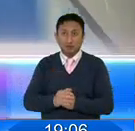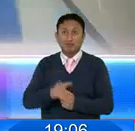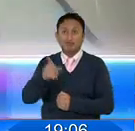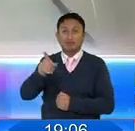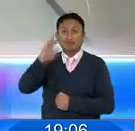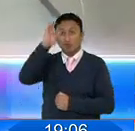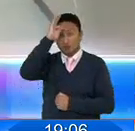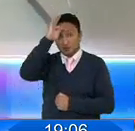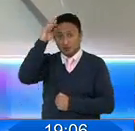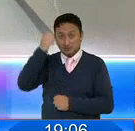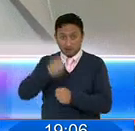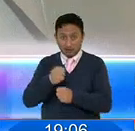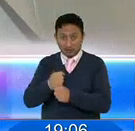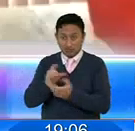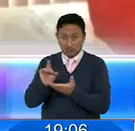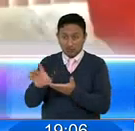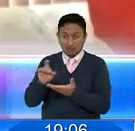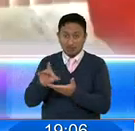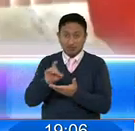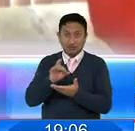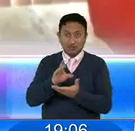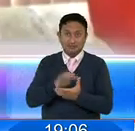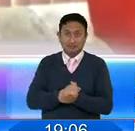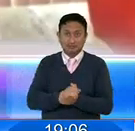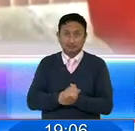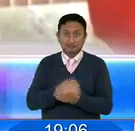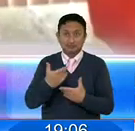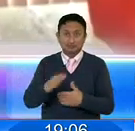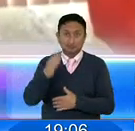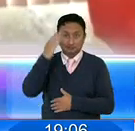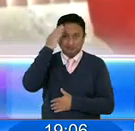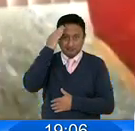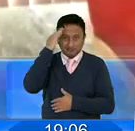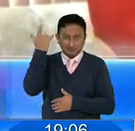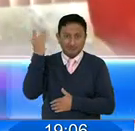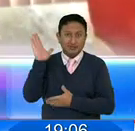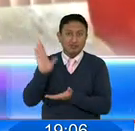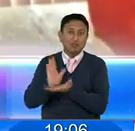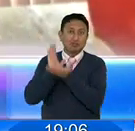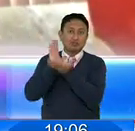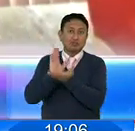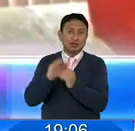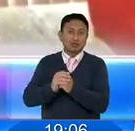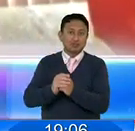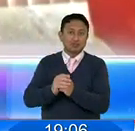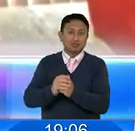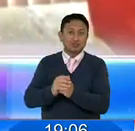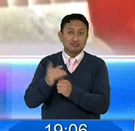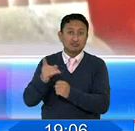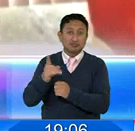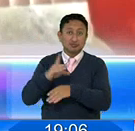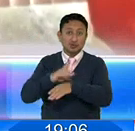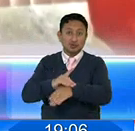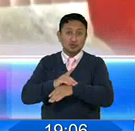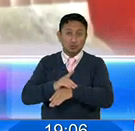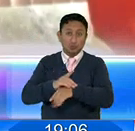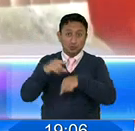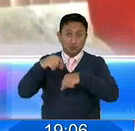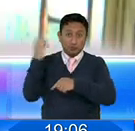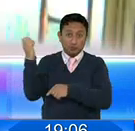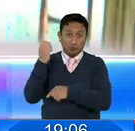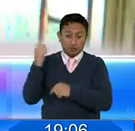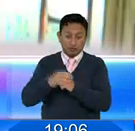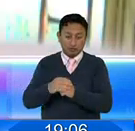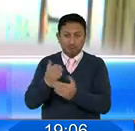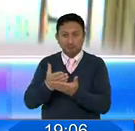de los sistemas de salud pública. Conozco casos de la seguridad social, por ejemplo, de paramédicos, ¿ya?, que han sido separados.